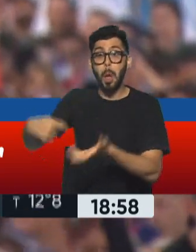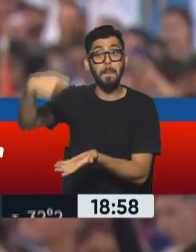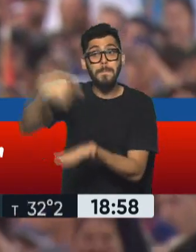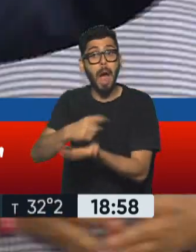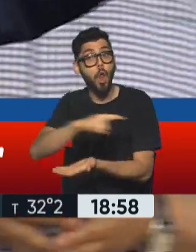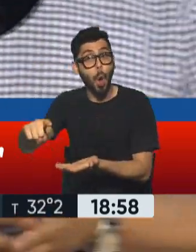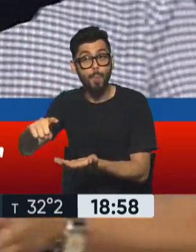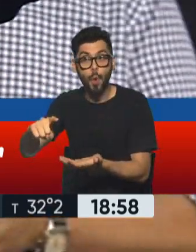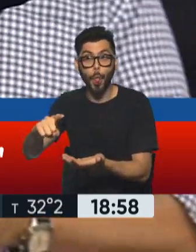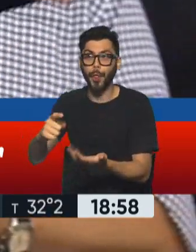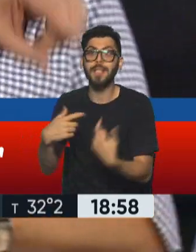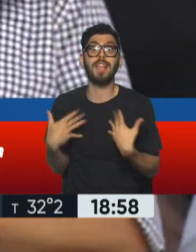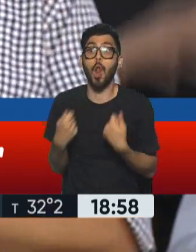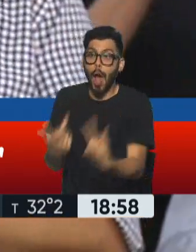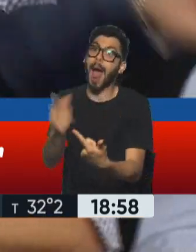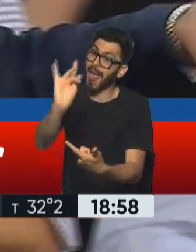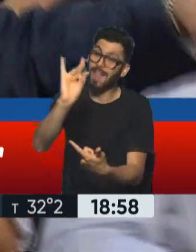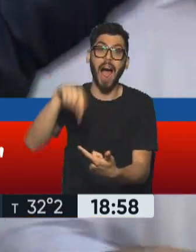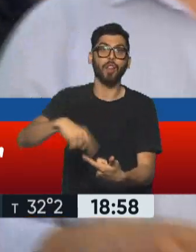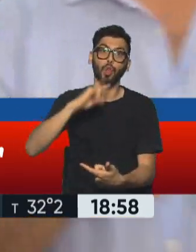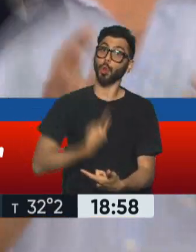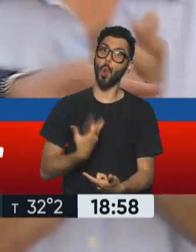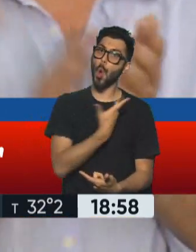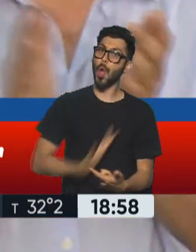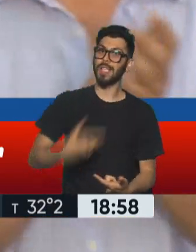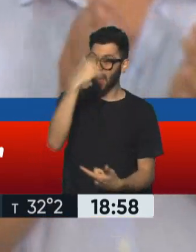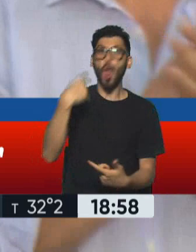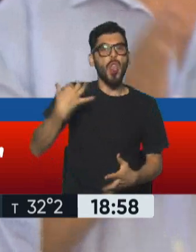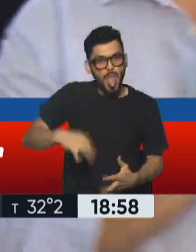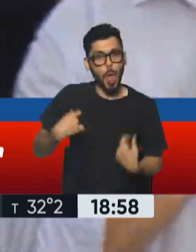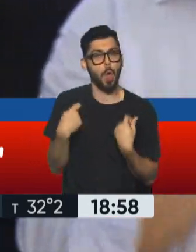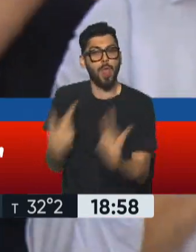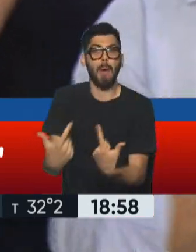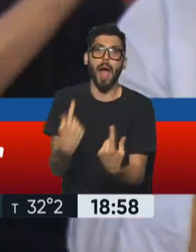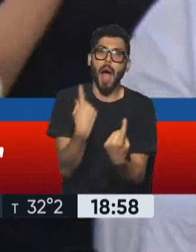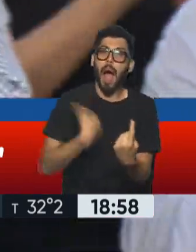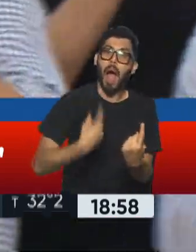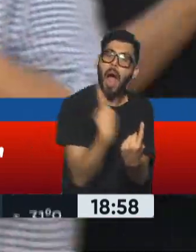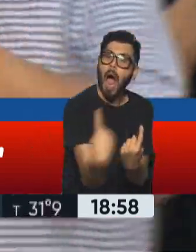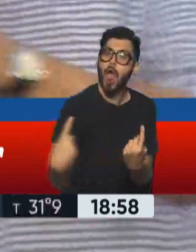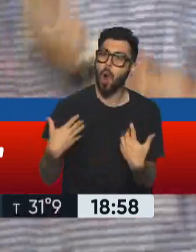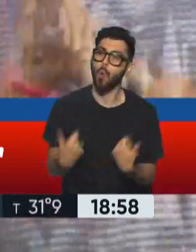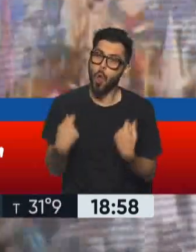tiene que estar el Estado presente, garantizando la salud para cada argentino y cada argentina.